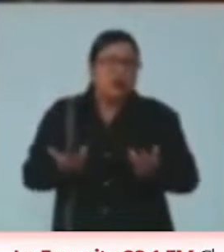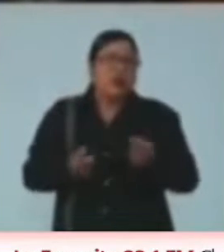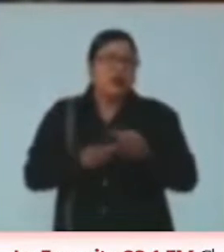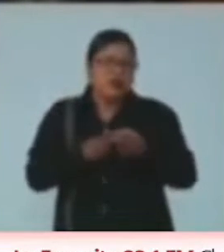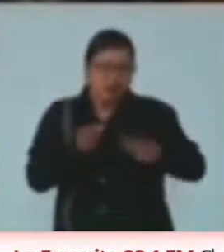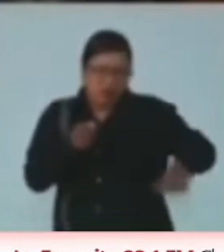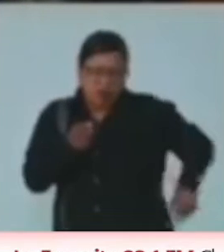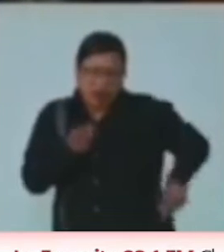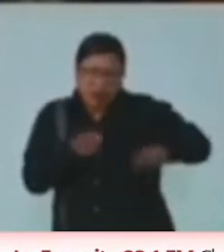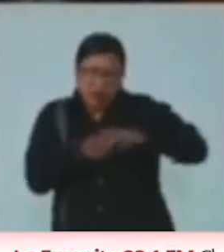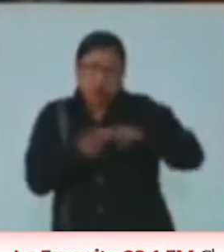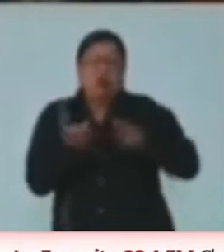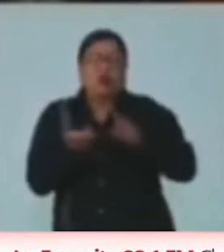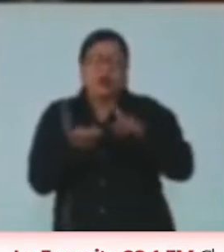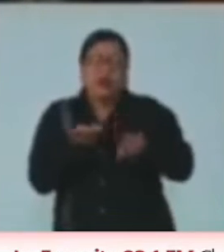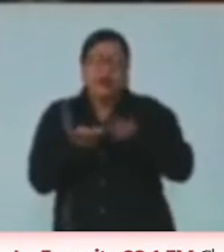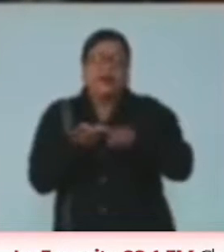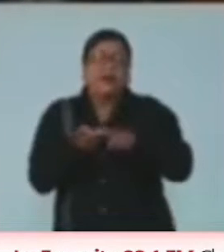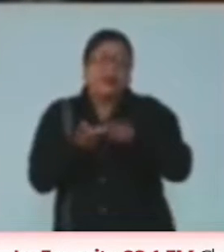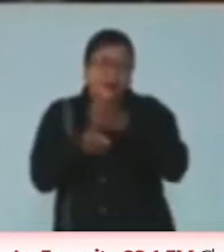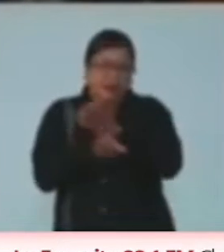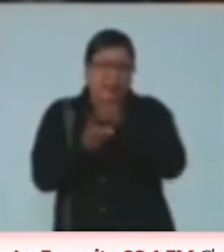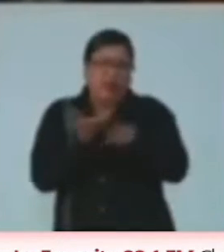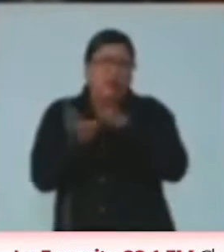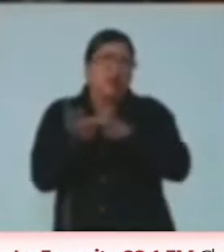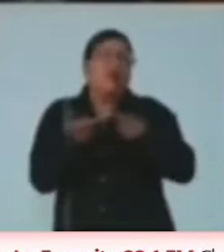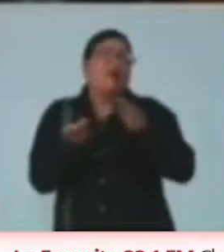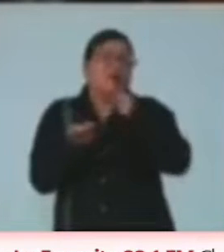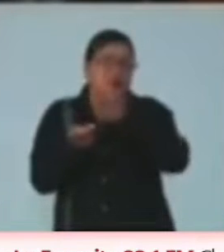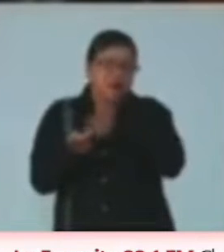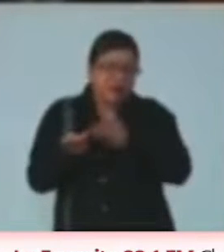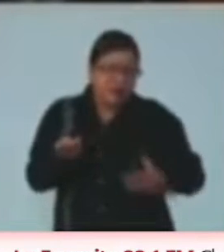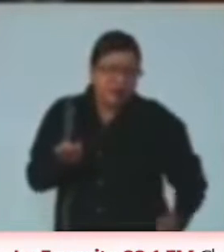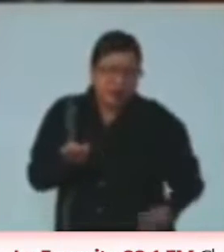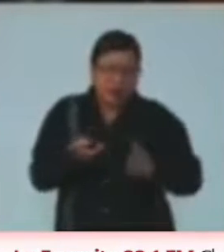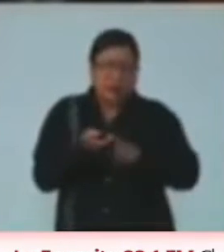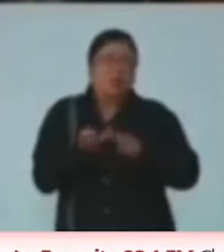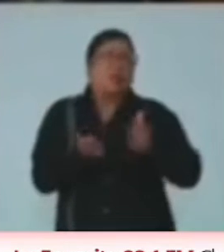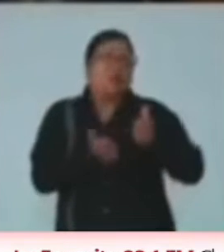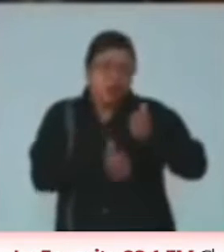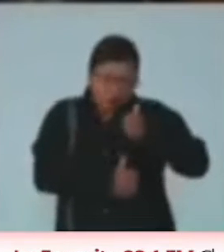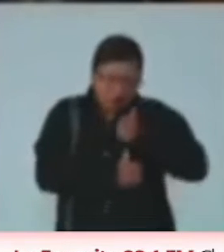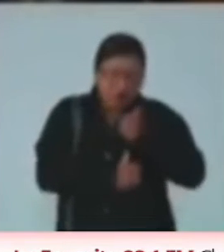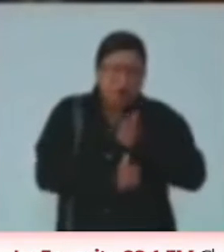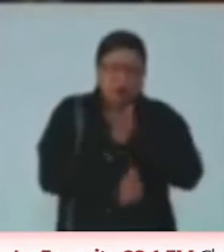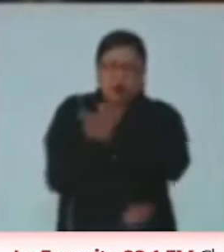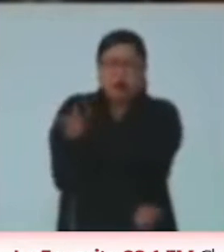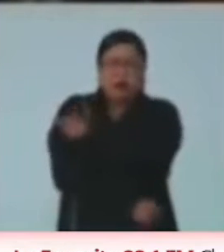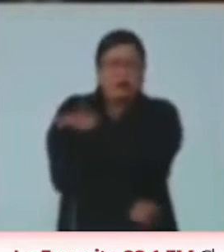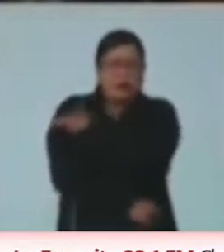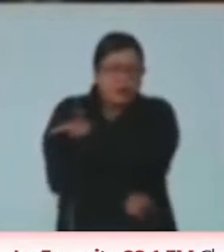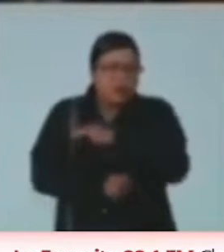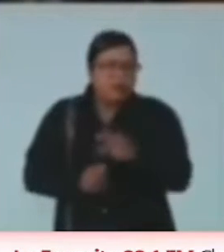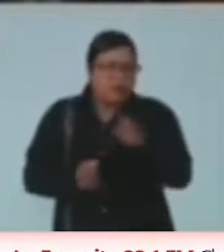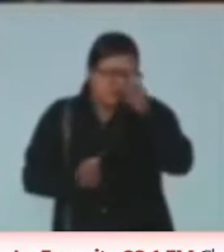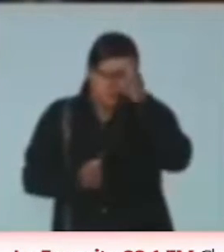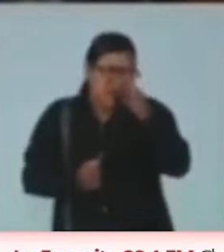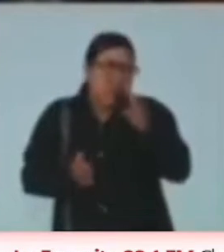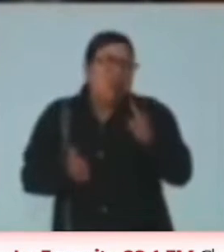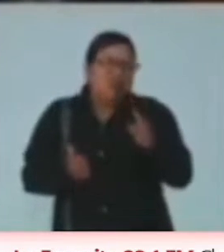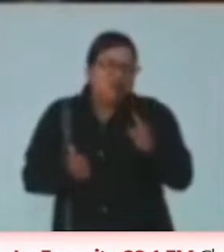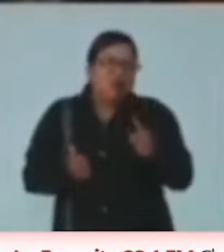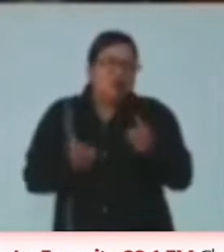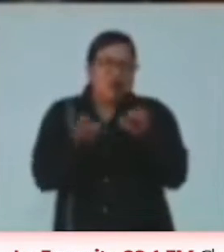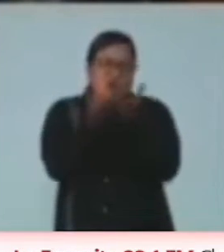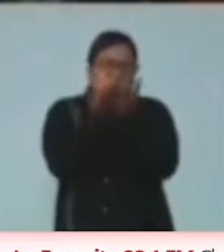Estado, gobierno federal, a través del propio Ejército y la Guardia Nacional, combatimos o